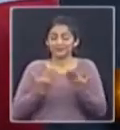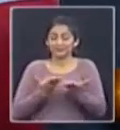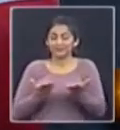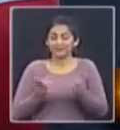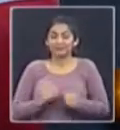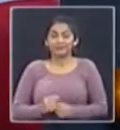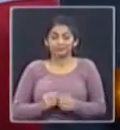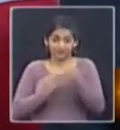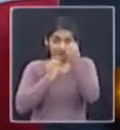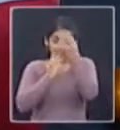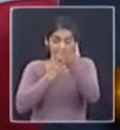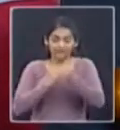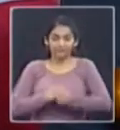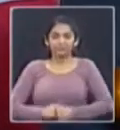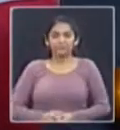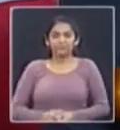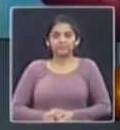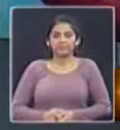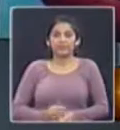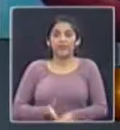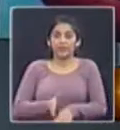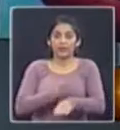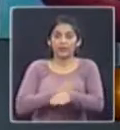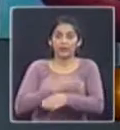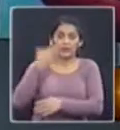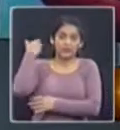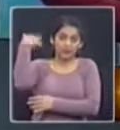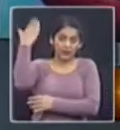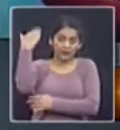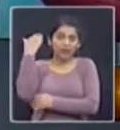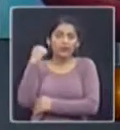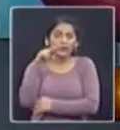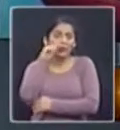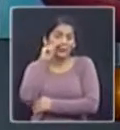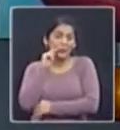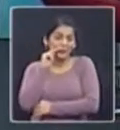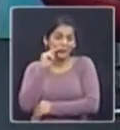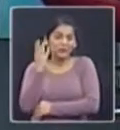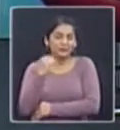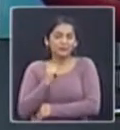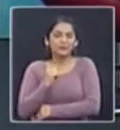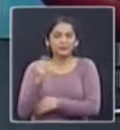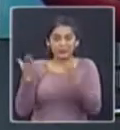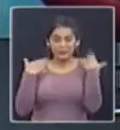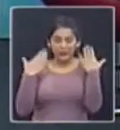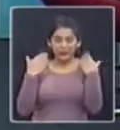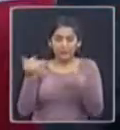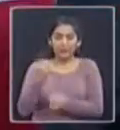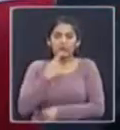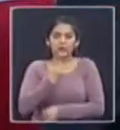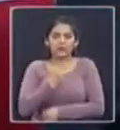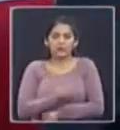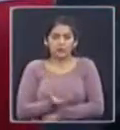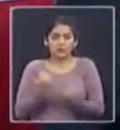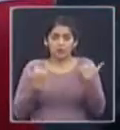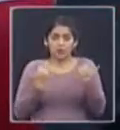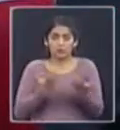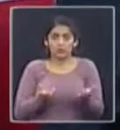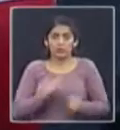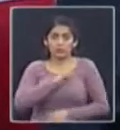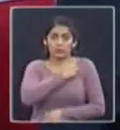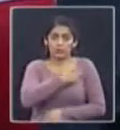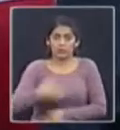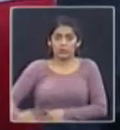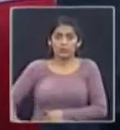comunicado que me han señalado el alcalde de guayaquil es muy claro desde el punto de vista político califica de insostenible la condición que atraviesa actualmente